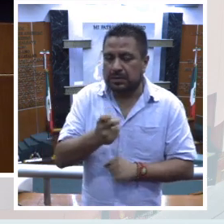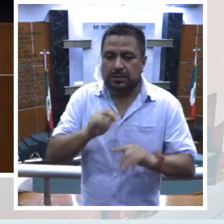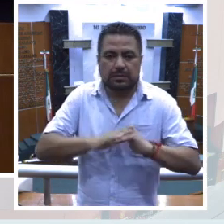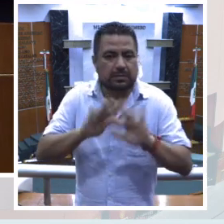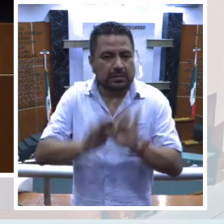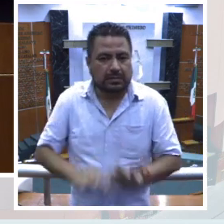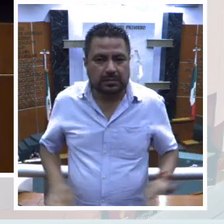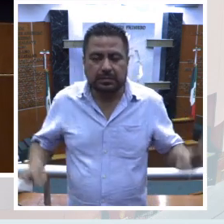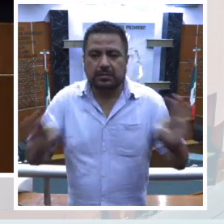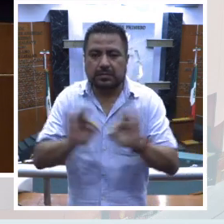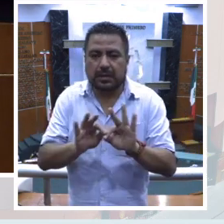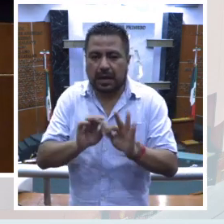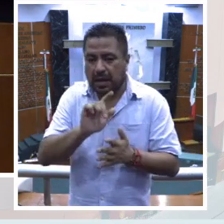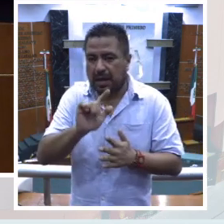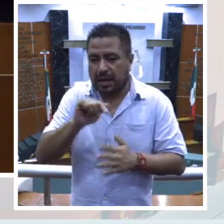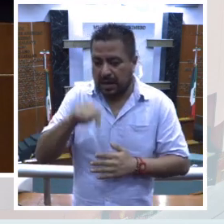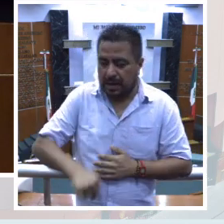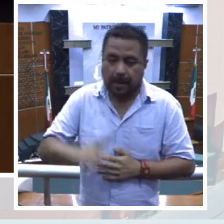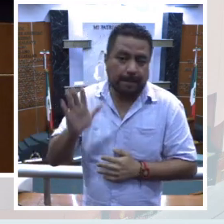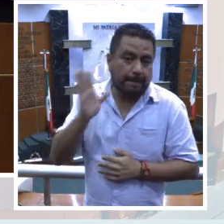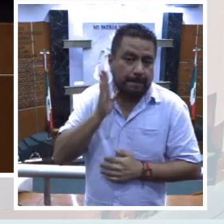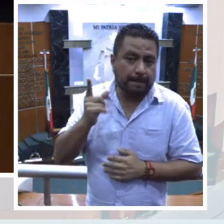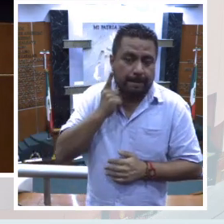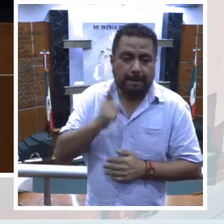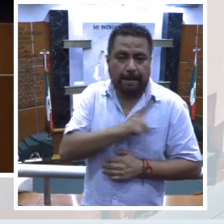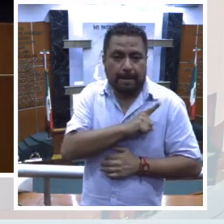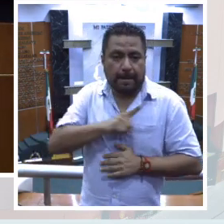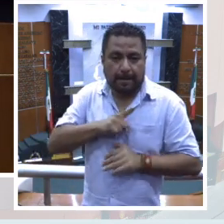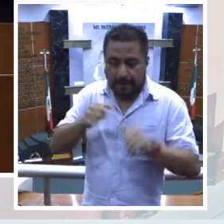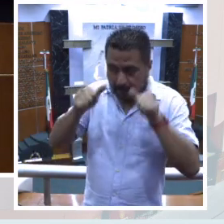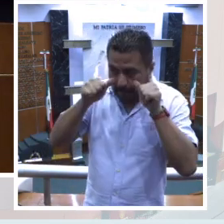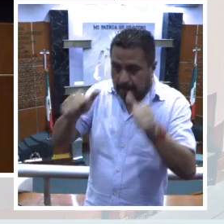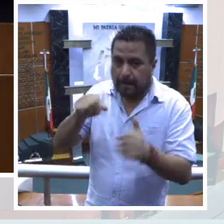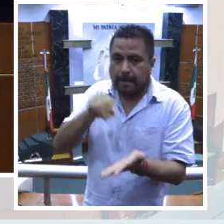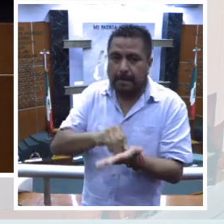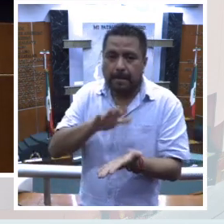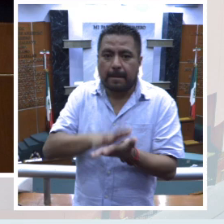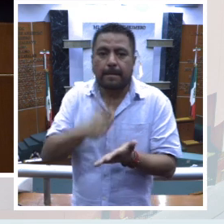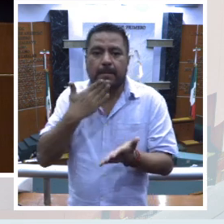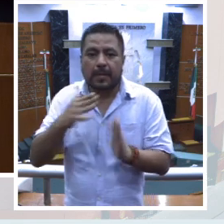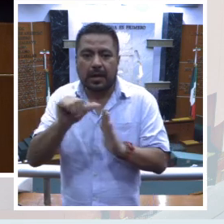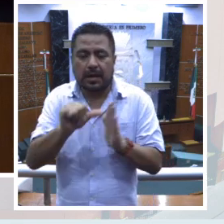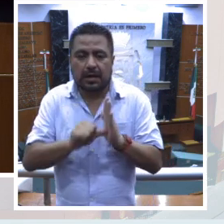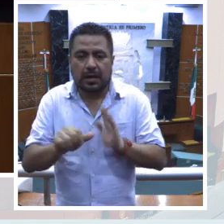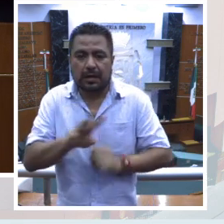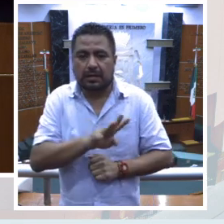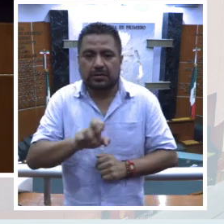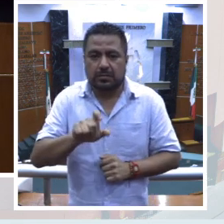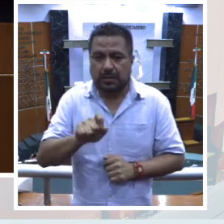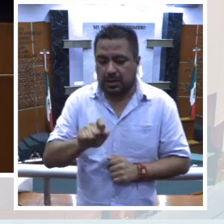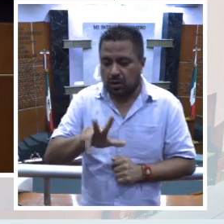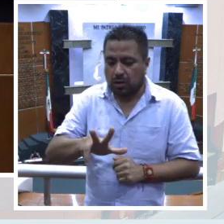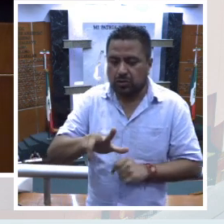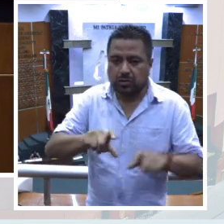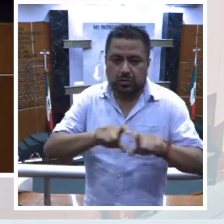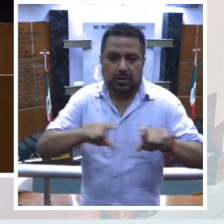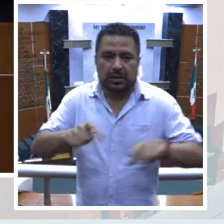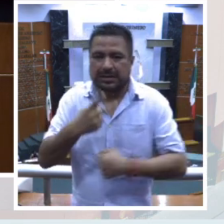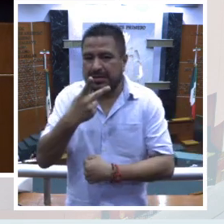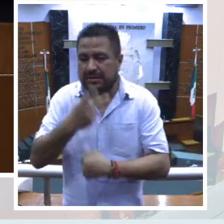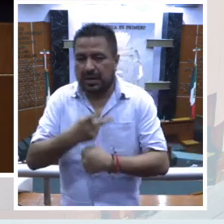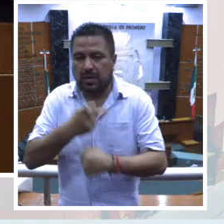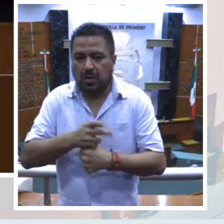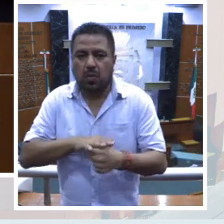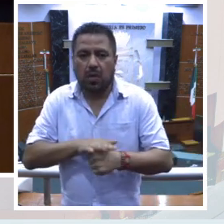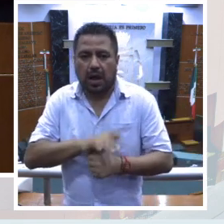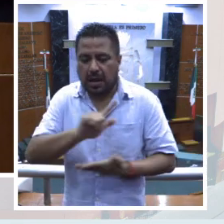importante que esta legislatura cumpla con lo establecido en el artículo 328 fracción segunda